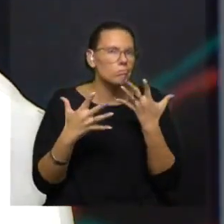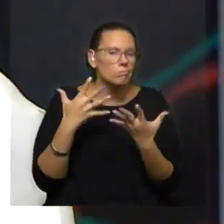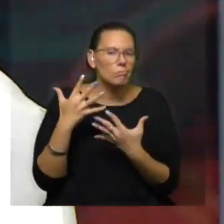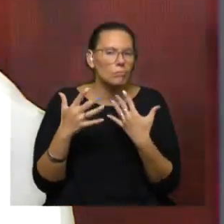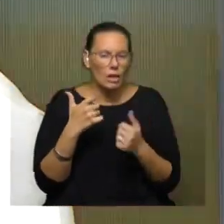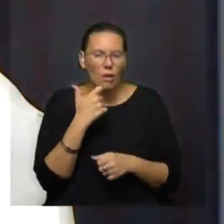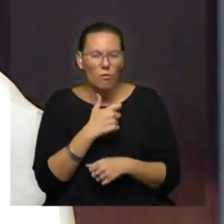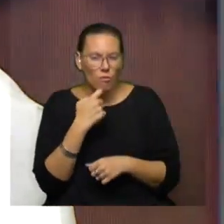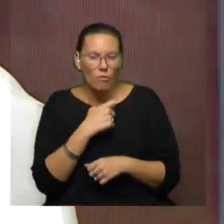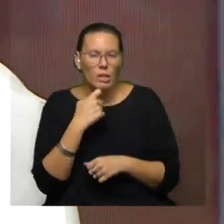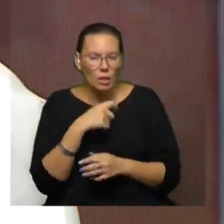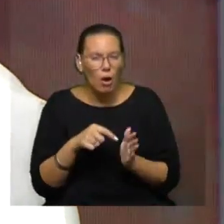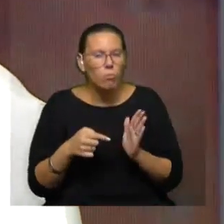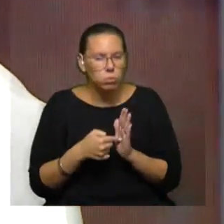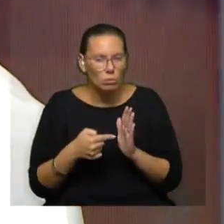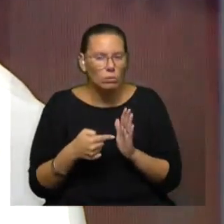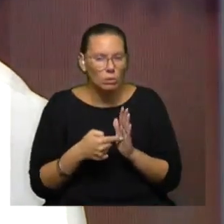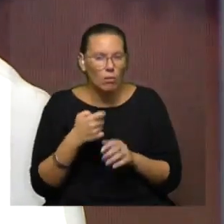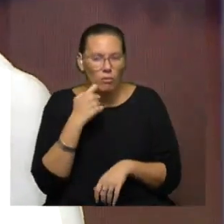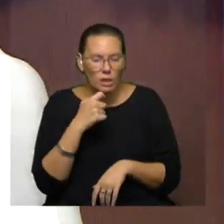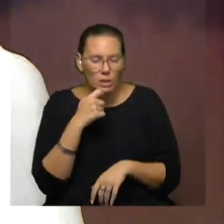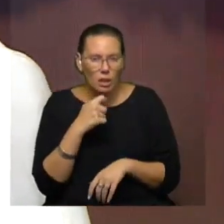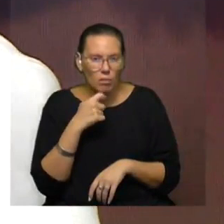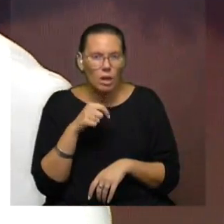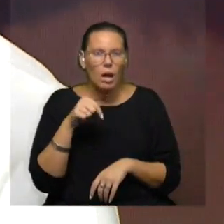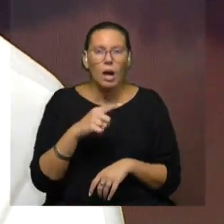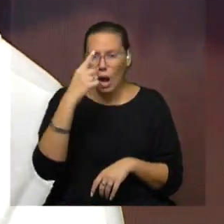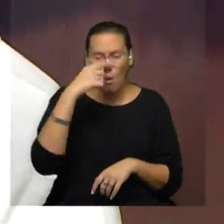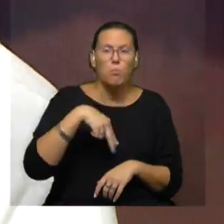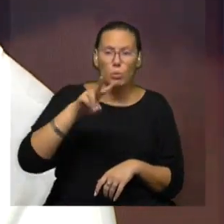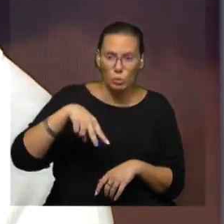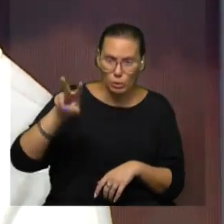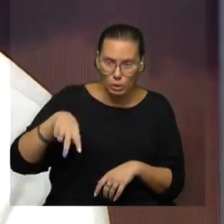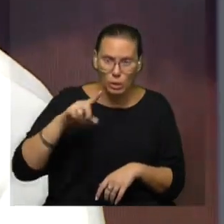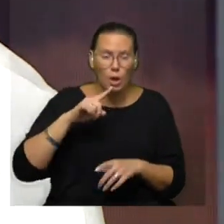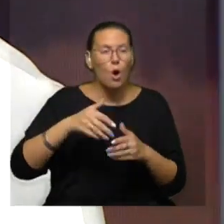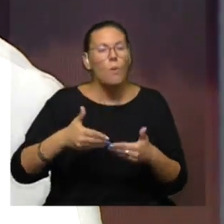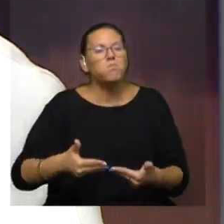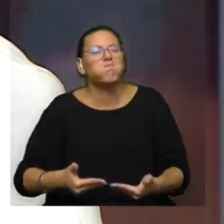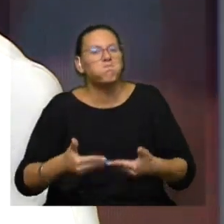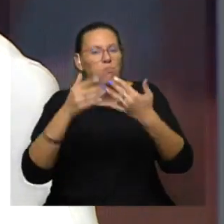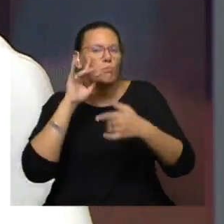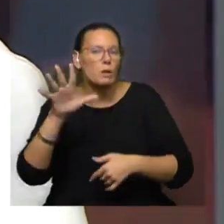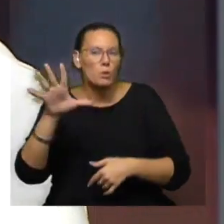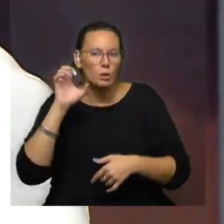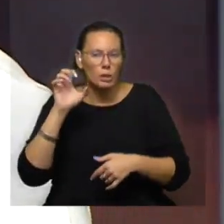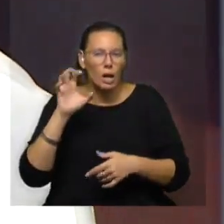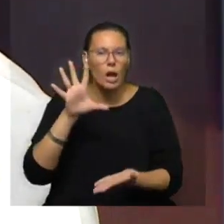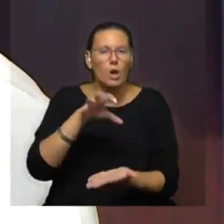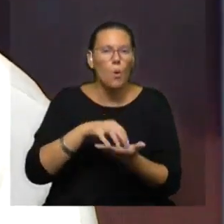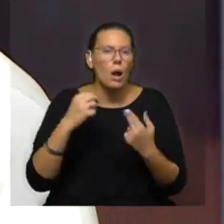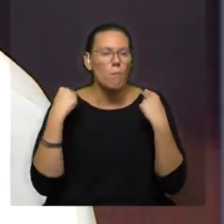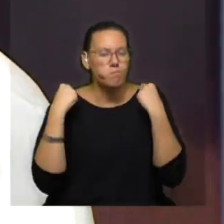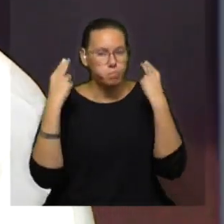nos faltaba ese punto. Es decir, acá había museo, había memorial, había marcas de la